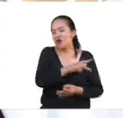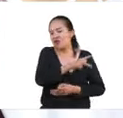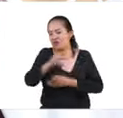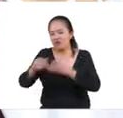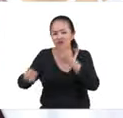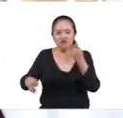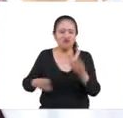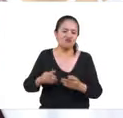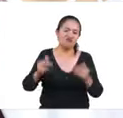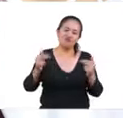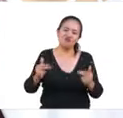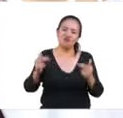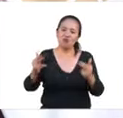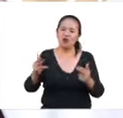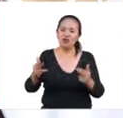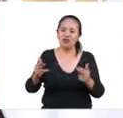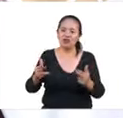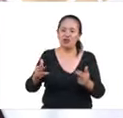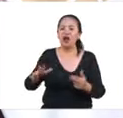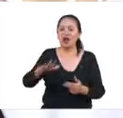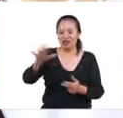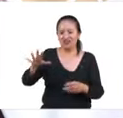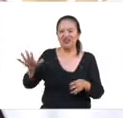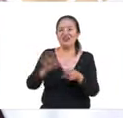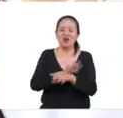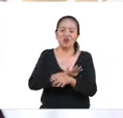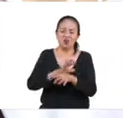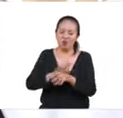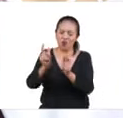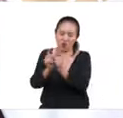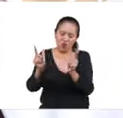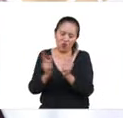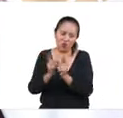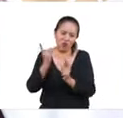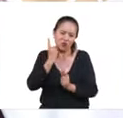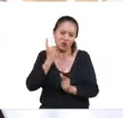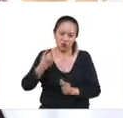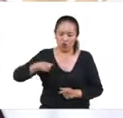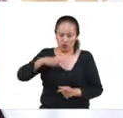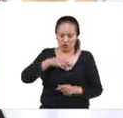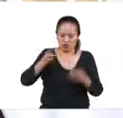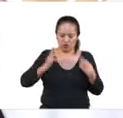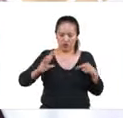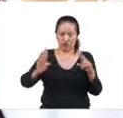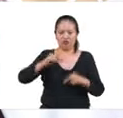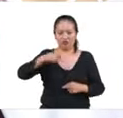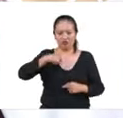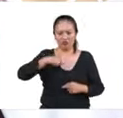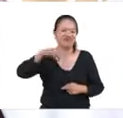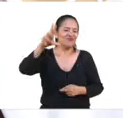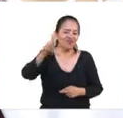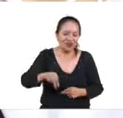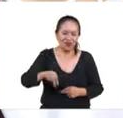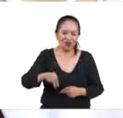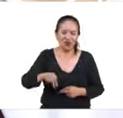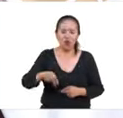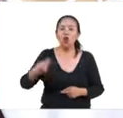está dejando este movimiento, porque nosotros no nos representamos solo a nosotros mismos, nosotros